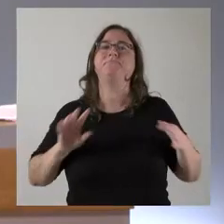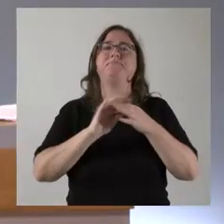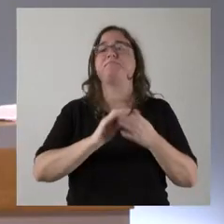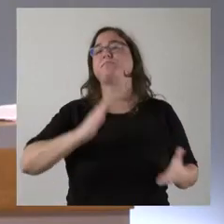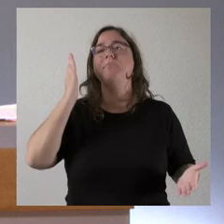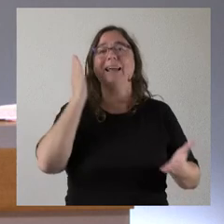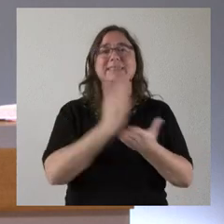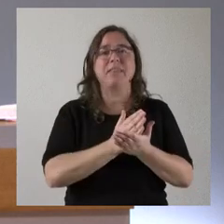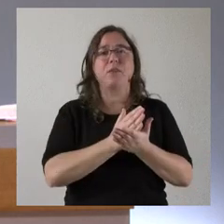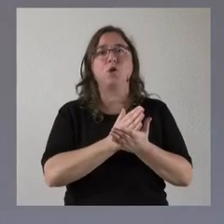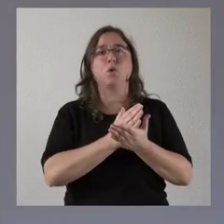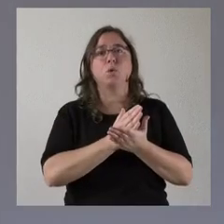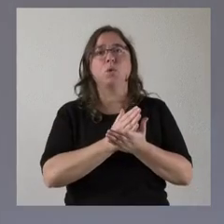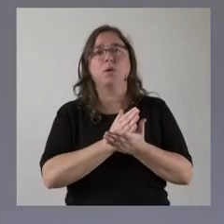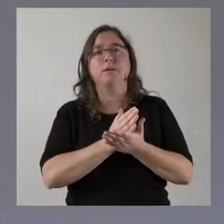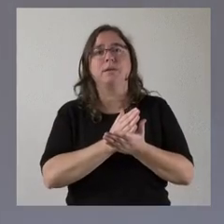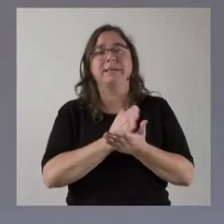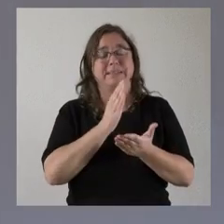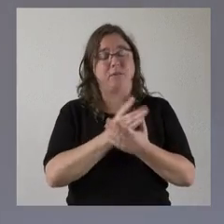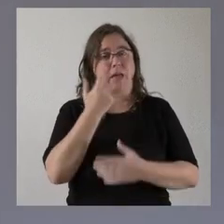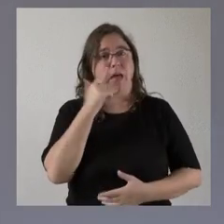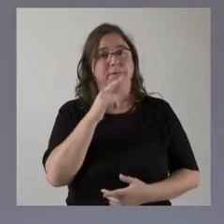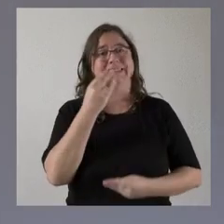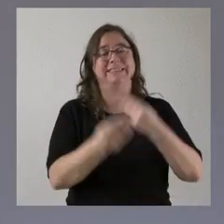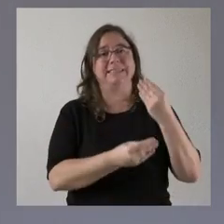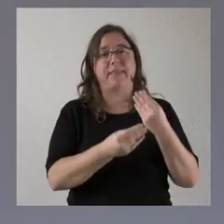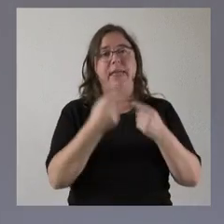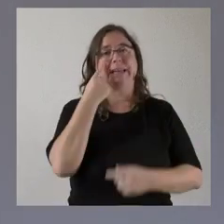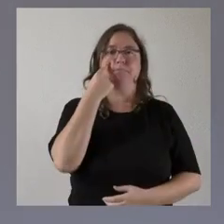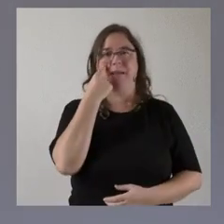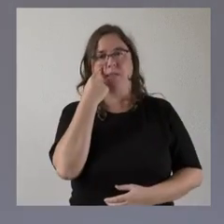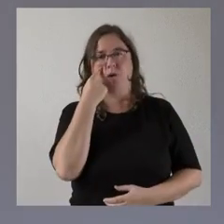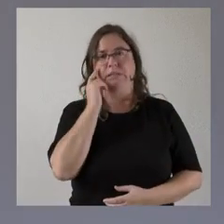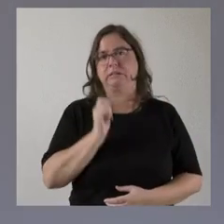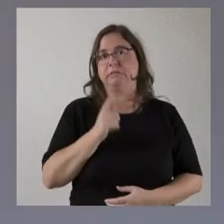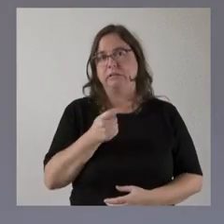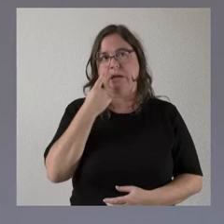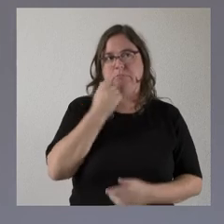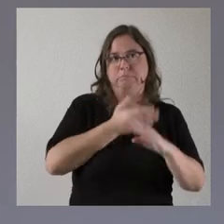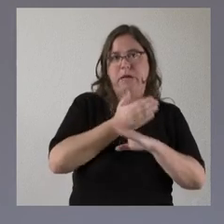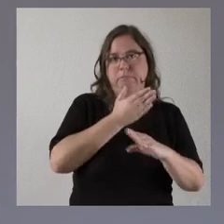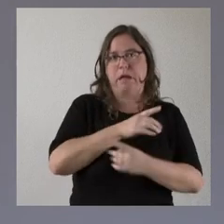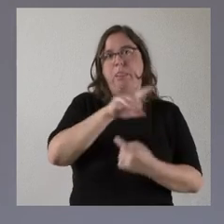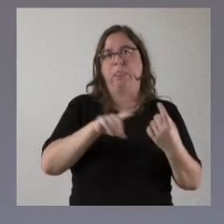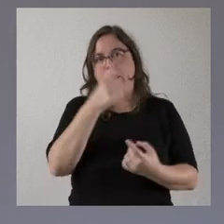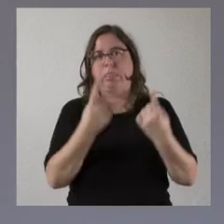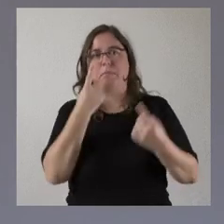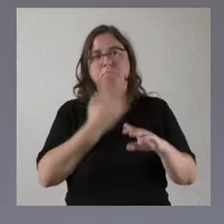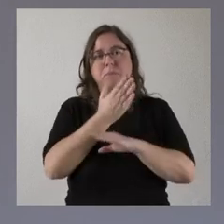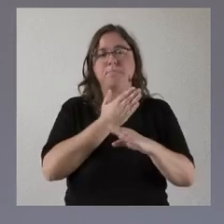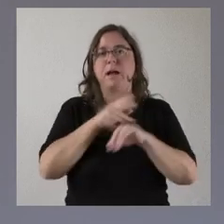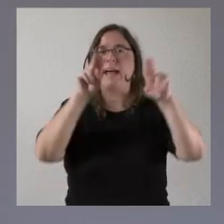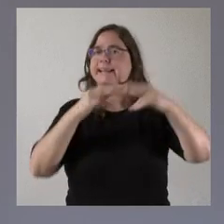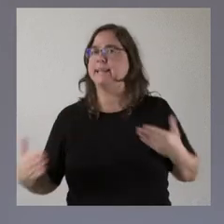sanciones es decir a ver se realizan una serie de inspecciones periódicas en todos los centros residenciales de